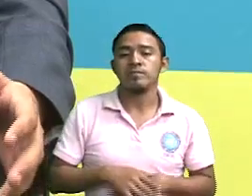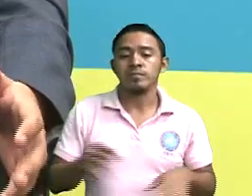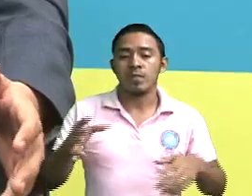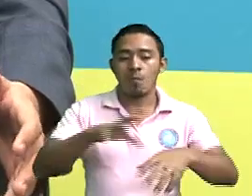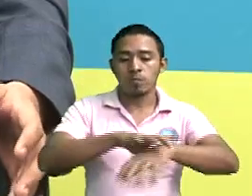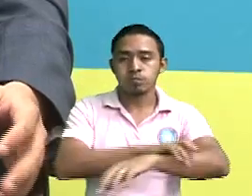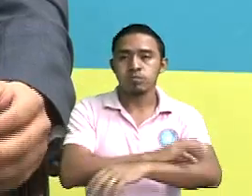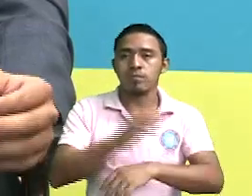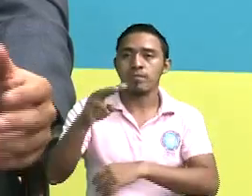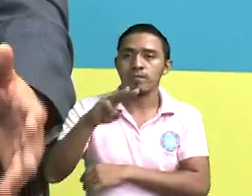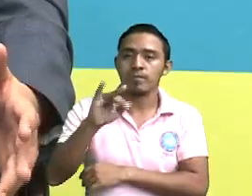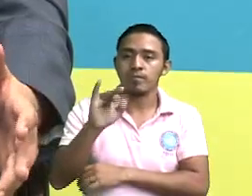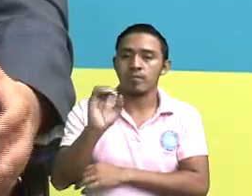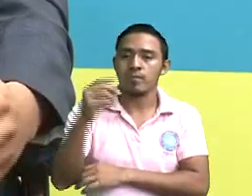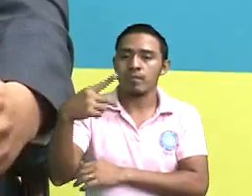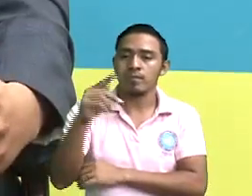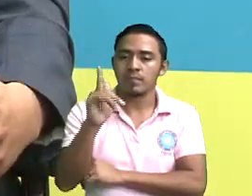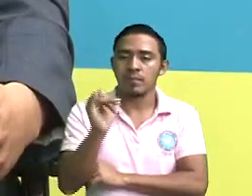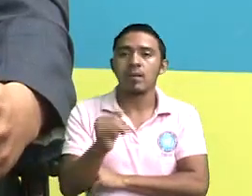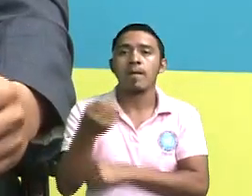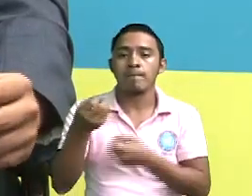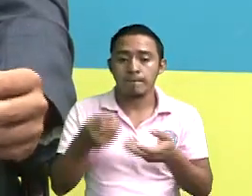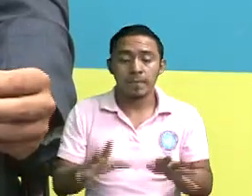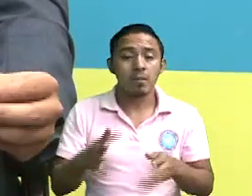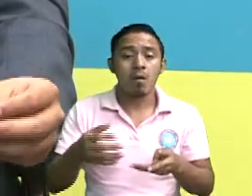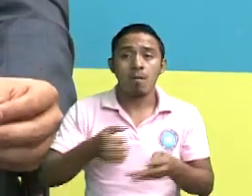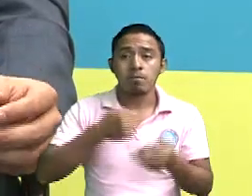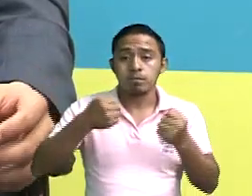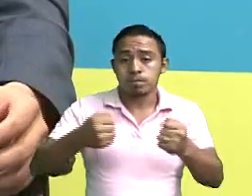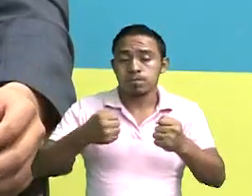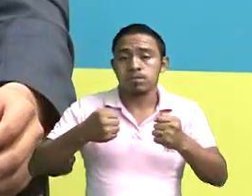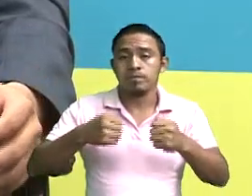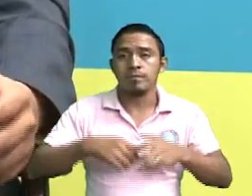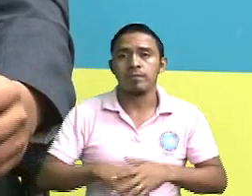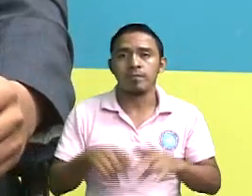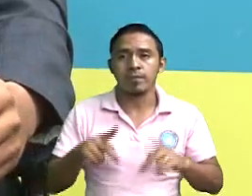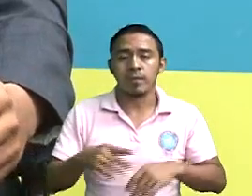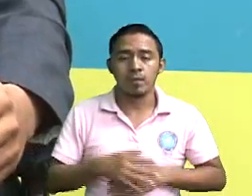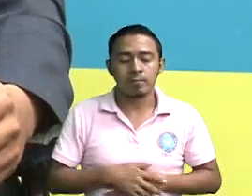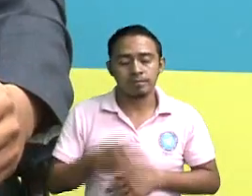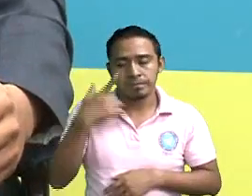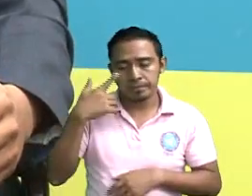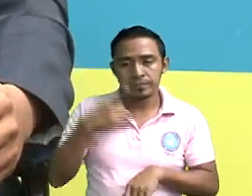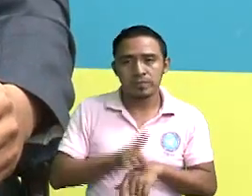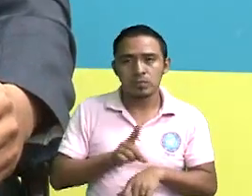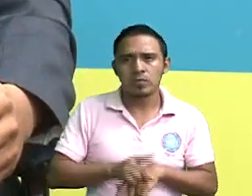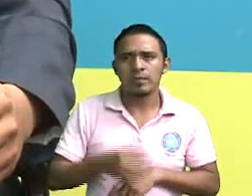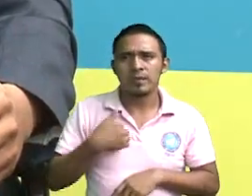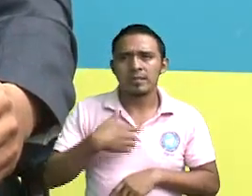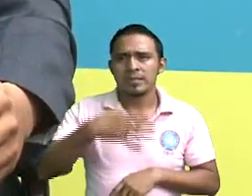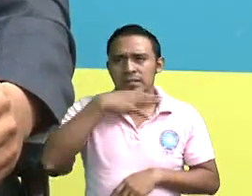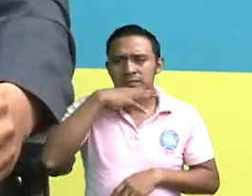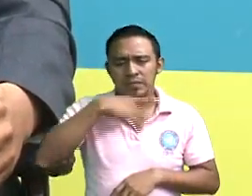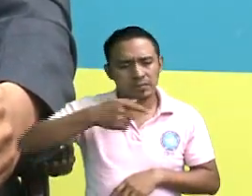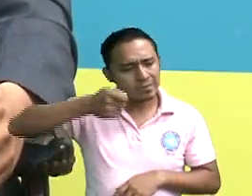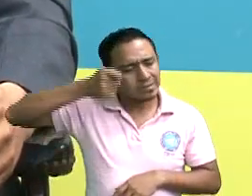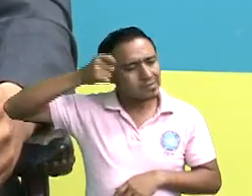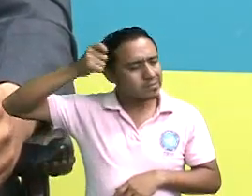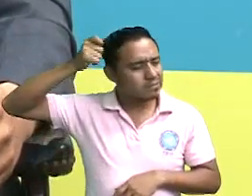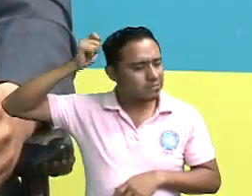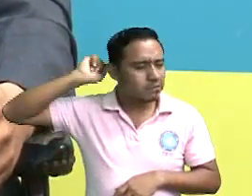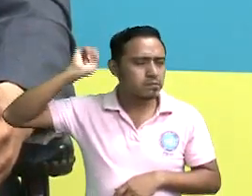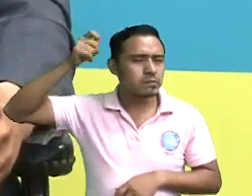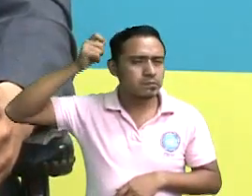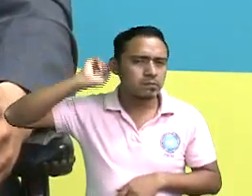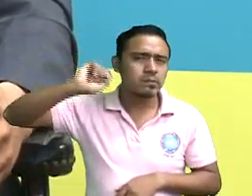hay pérdida de fuerza. Muchas veces el paciente dice, doctor, a mí me cuesta mucho peinarme.